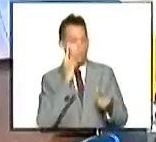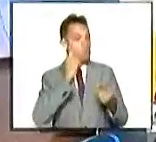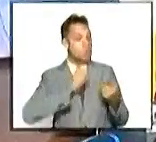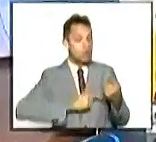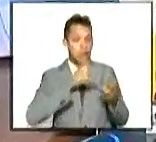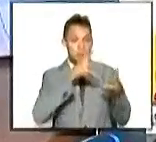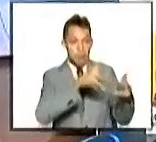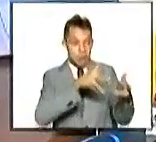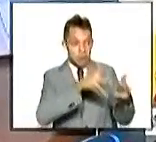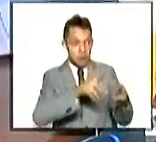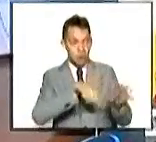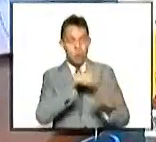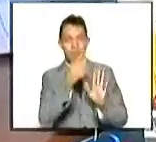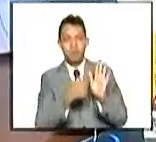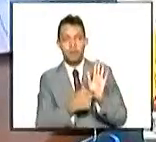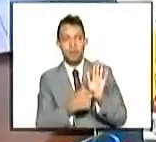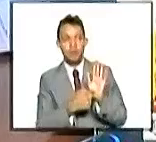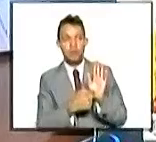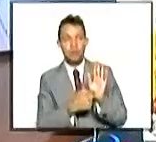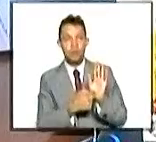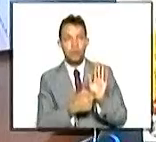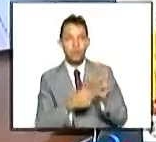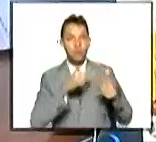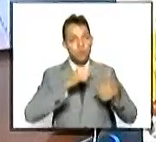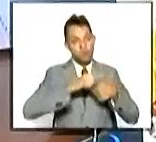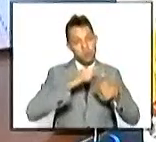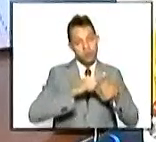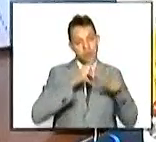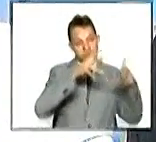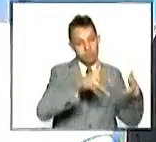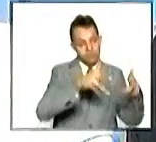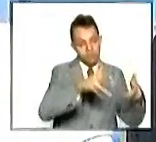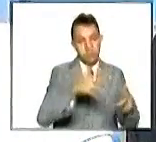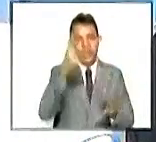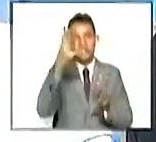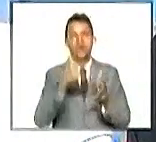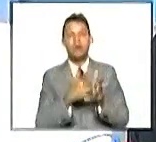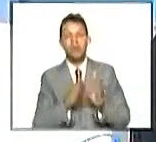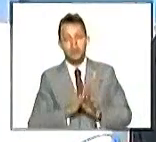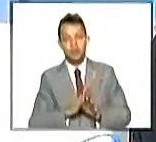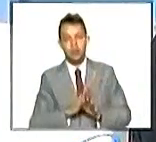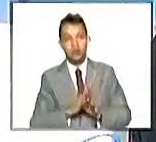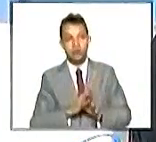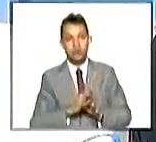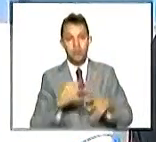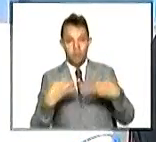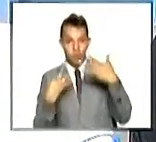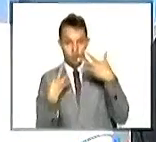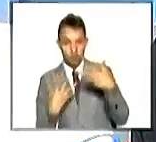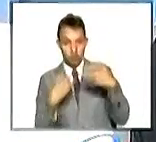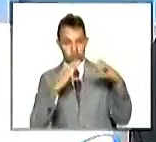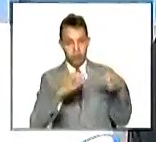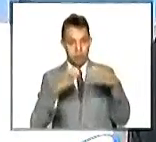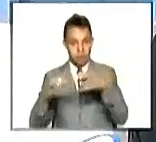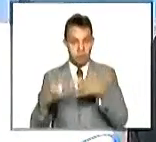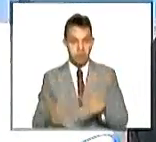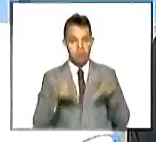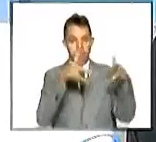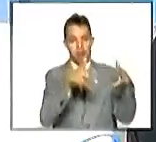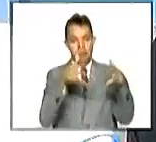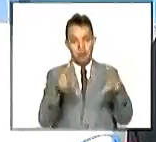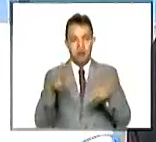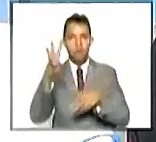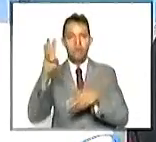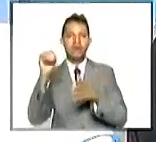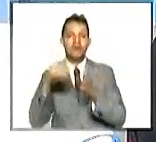es por la totalidad de las... No, una capacitación vale 5.000 pesos, sí. Las 8 capacitaciones valen 40.000 pesos